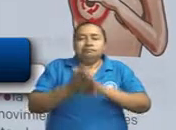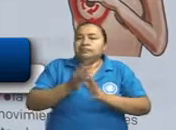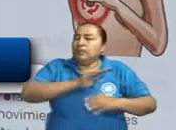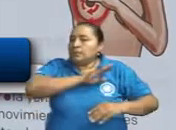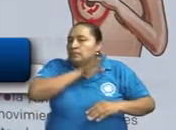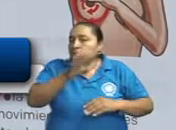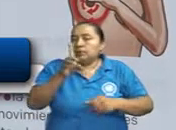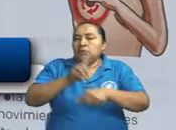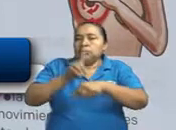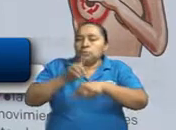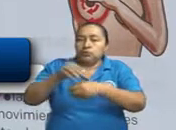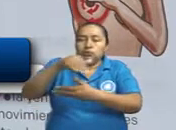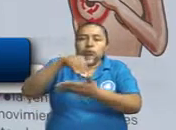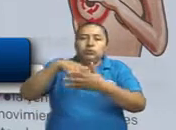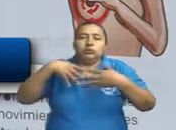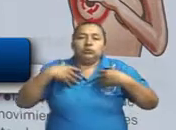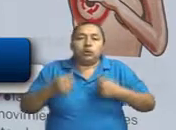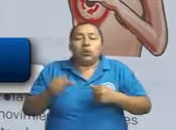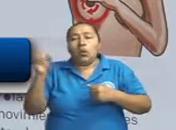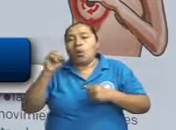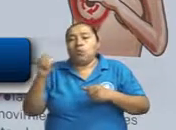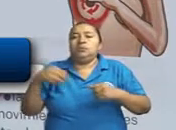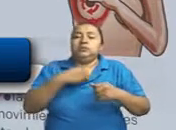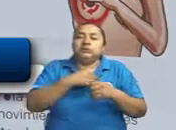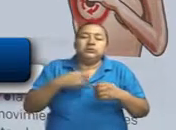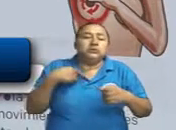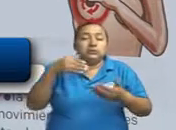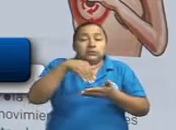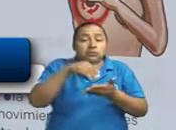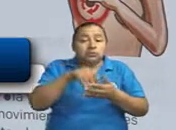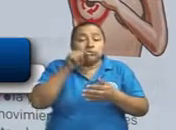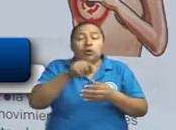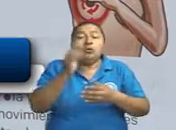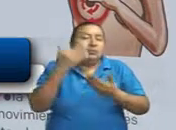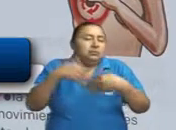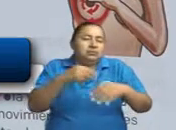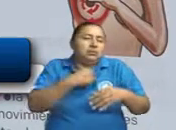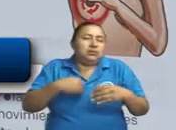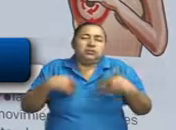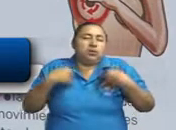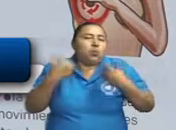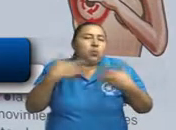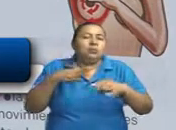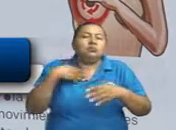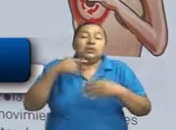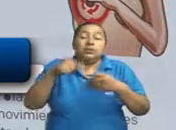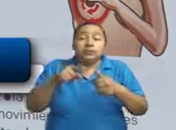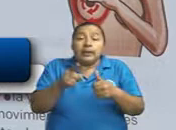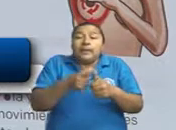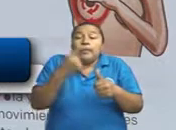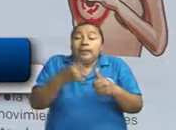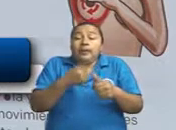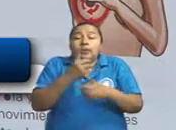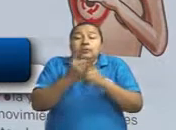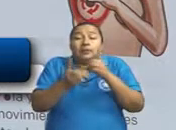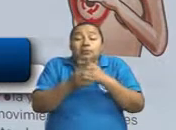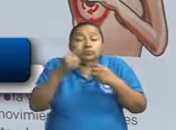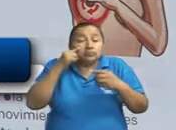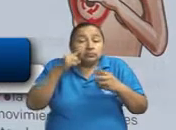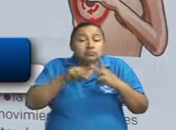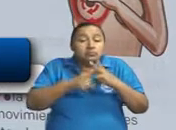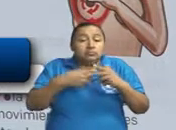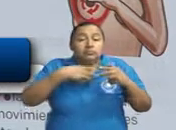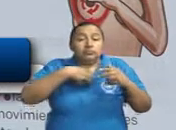comunidad o a su centro de referencia. Entonces, esos son datos muy incipientes, iniciales, en lo cual desde su